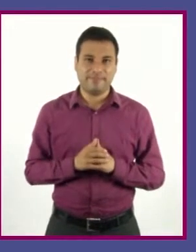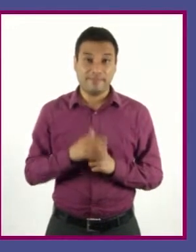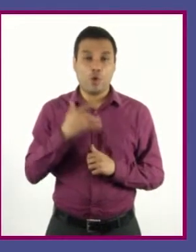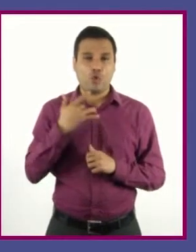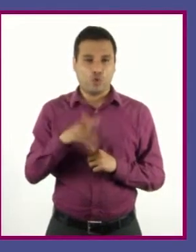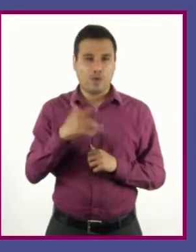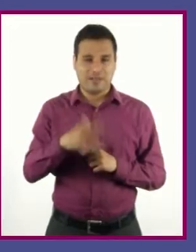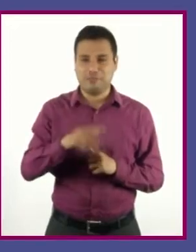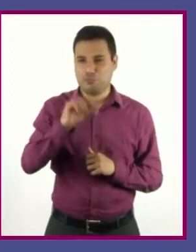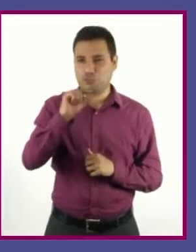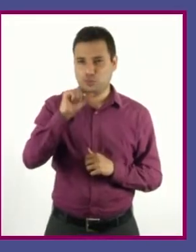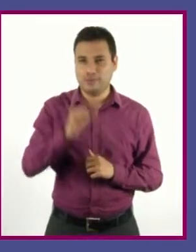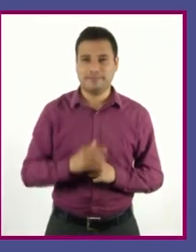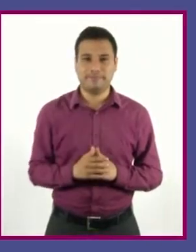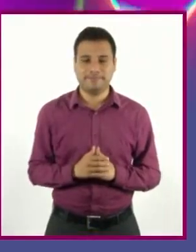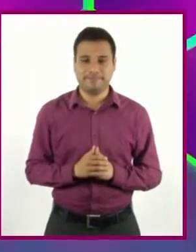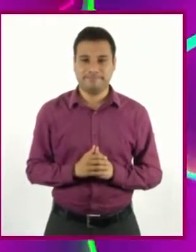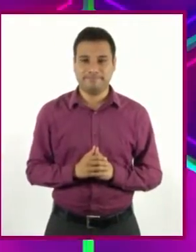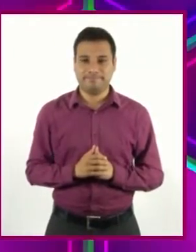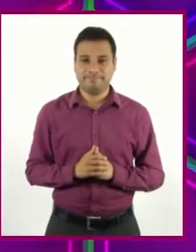tanto, ¿eh? No creas que es muy doloroso.